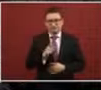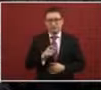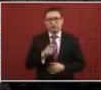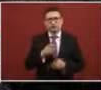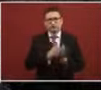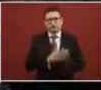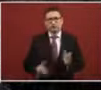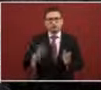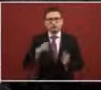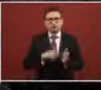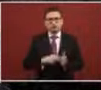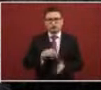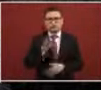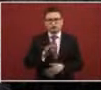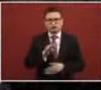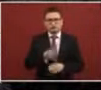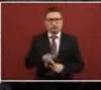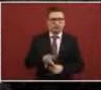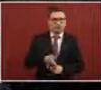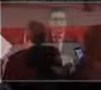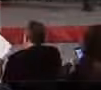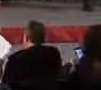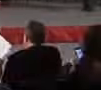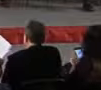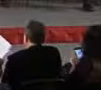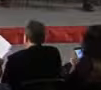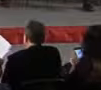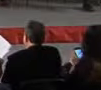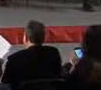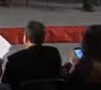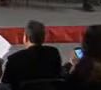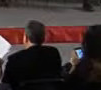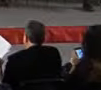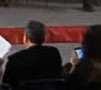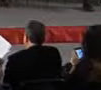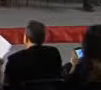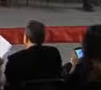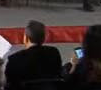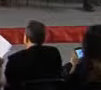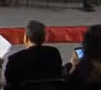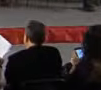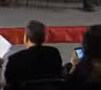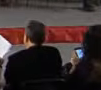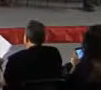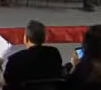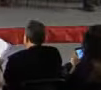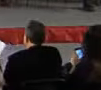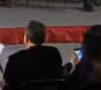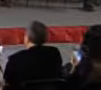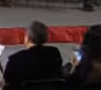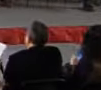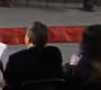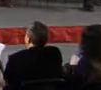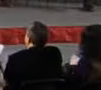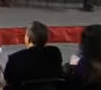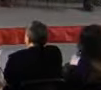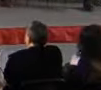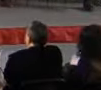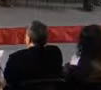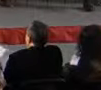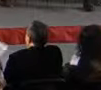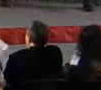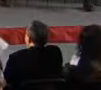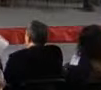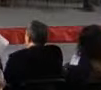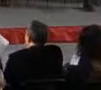ejercicio 2019, la contratación se realizó desde noviembre de 2018. Por lo